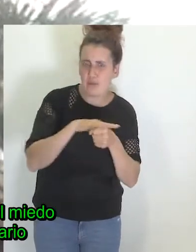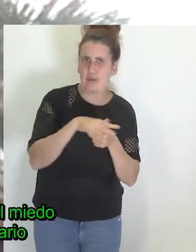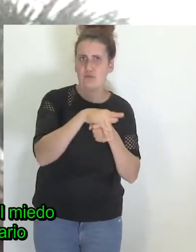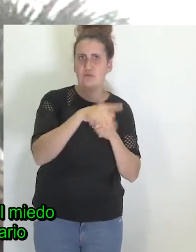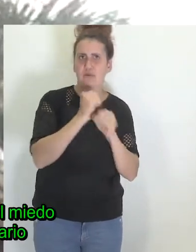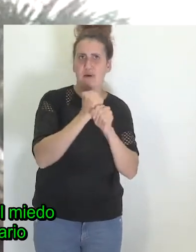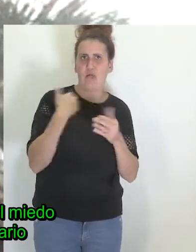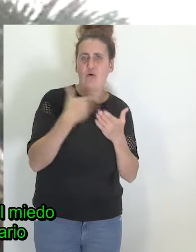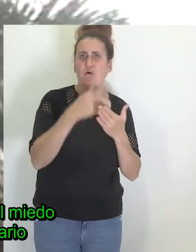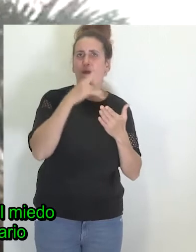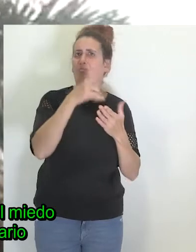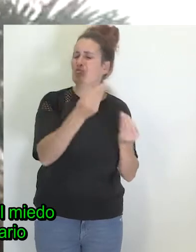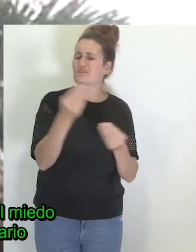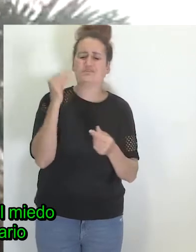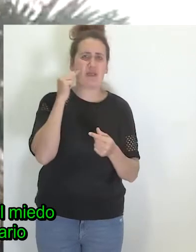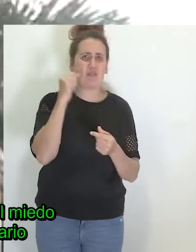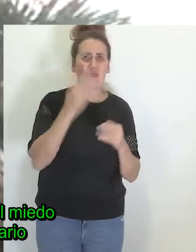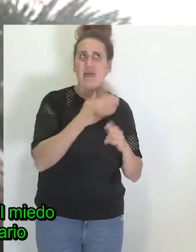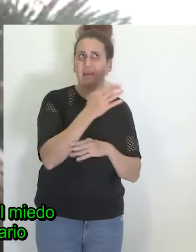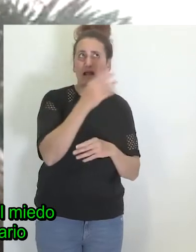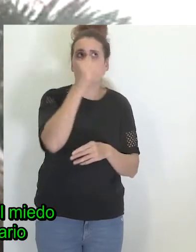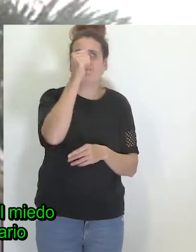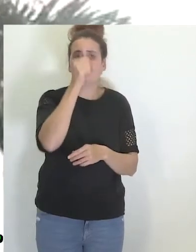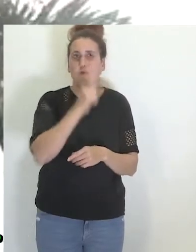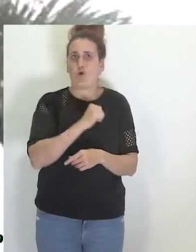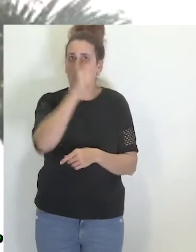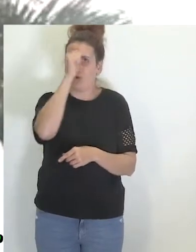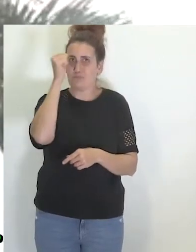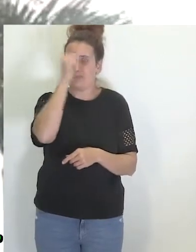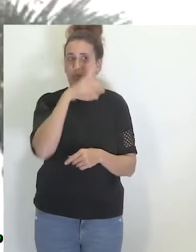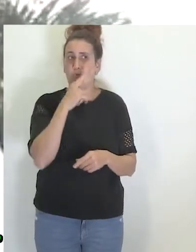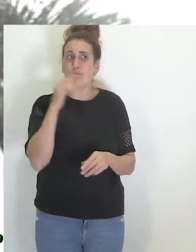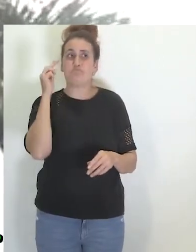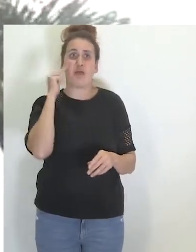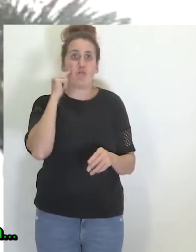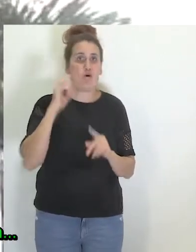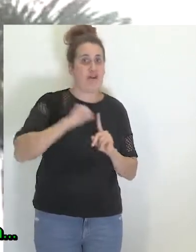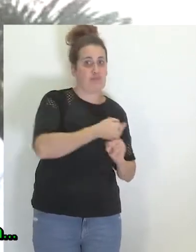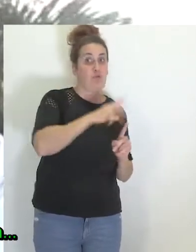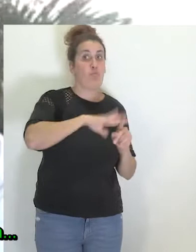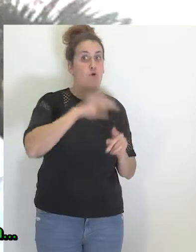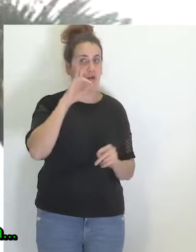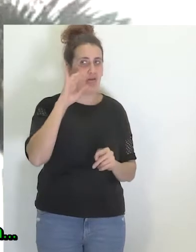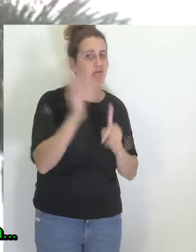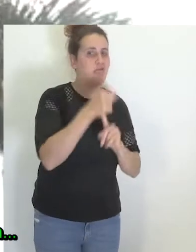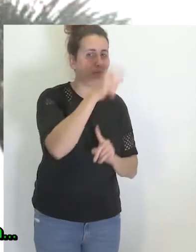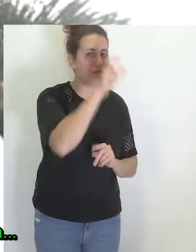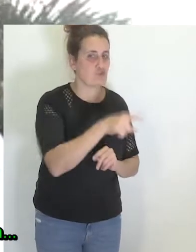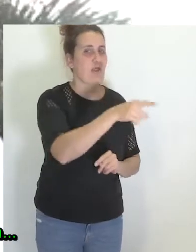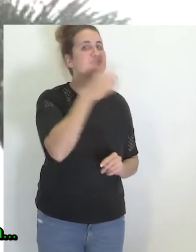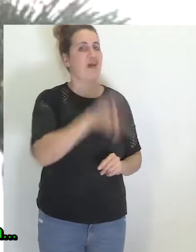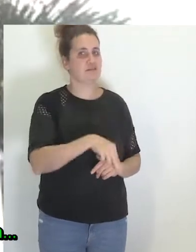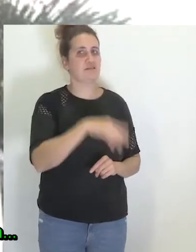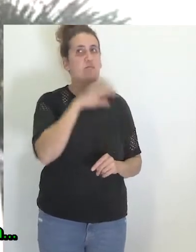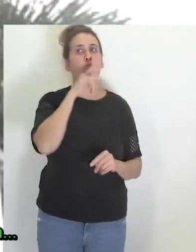lamentablemente muchas con el miedo de acudir a un centro hospitalario por el temor a la represión, por ser identificada, por que